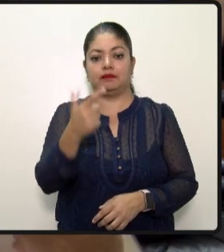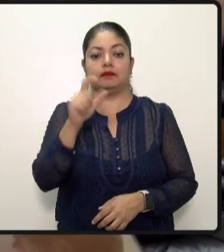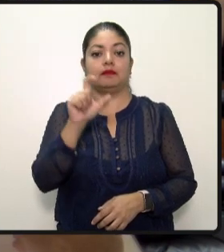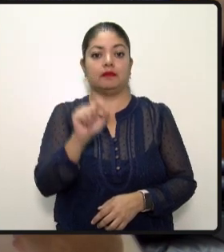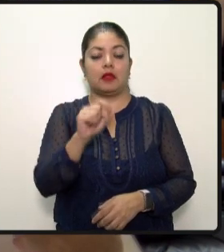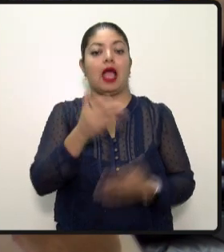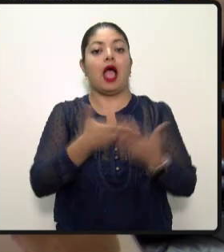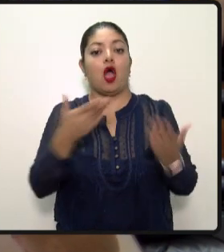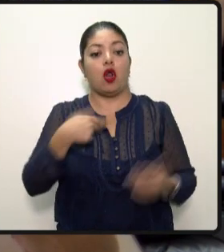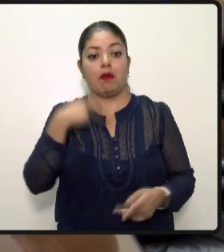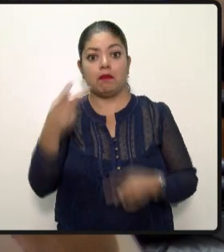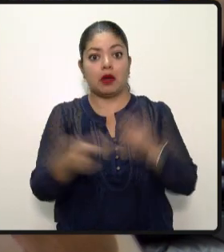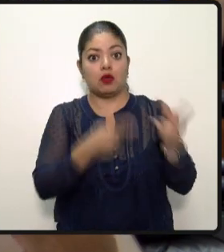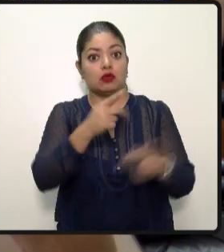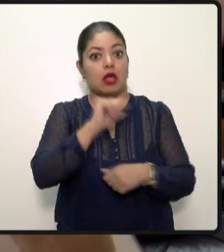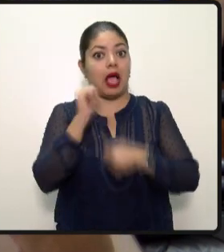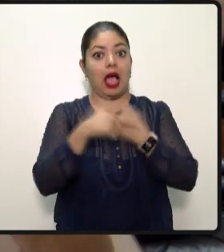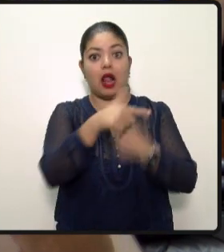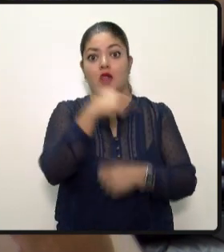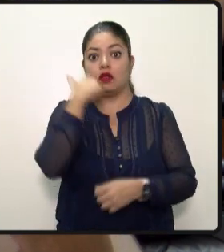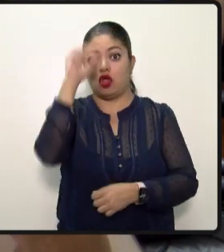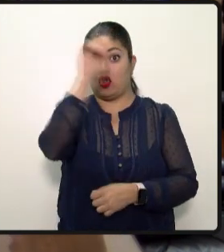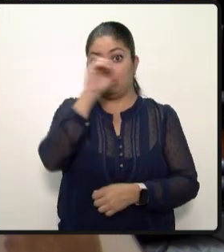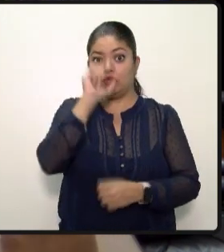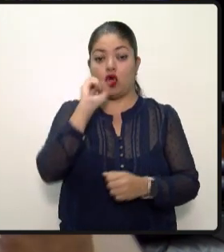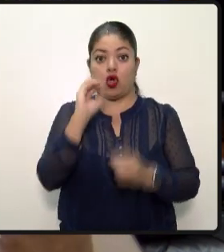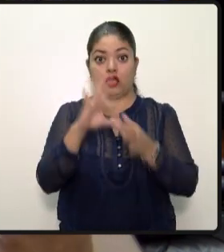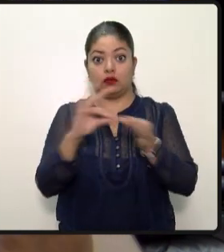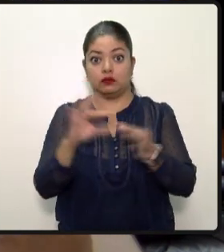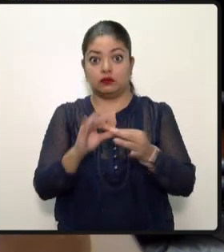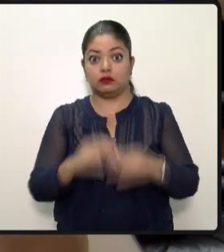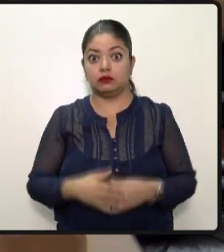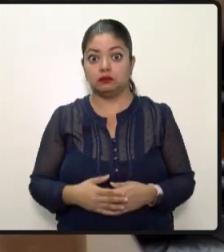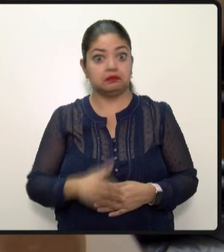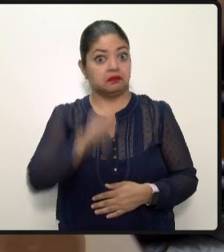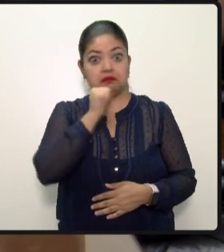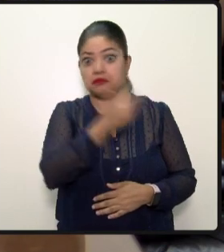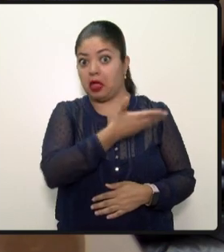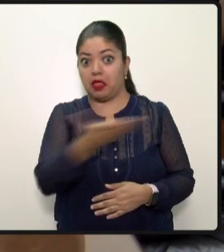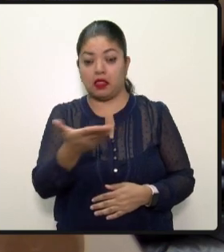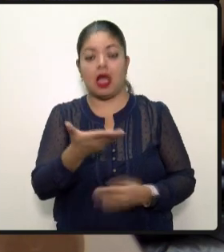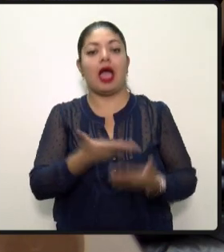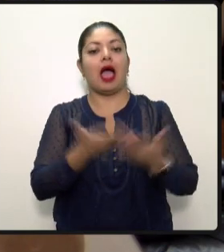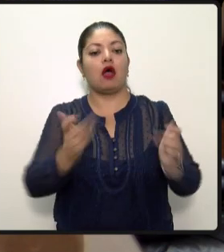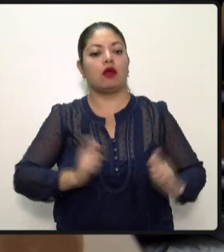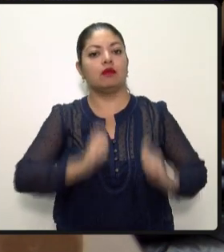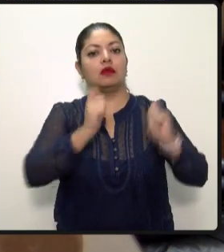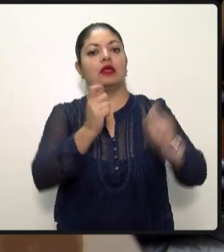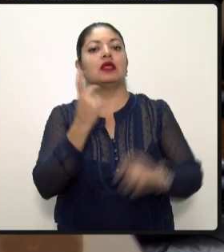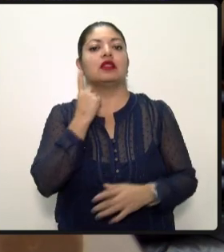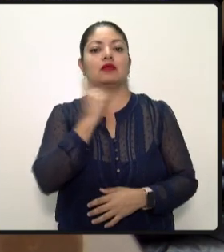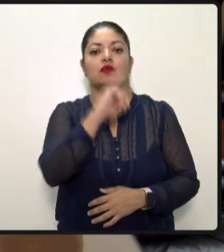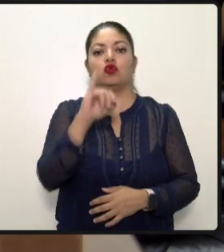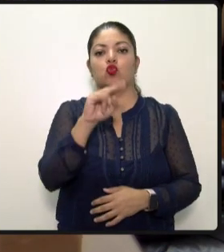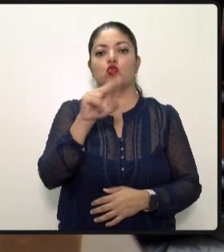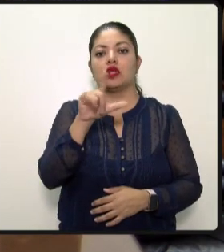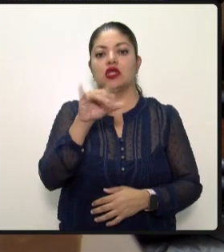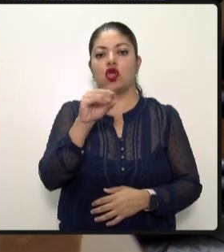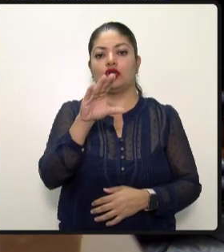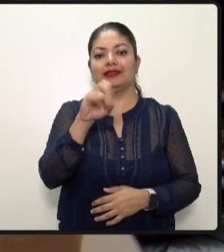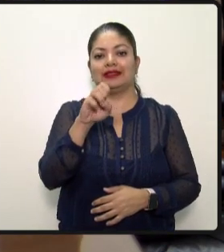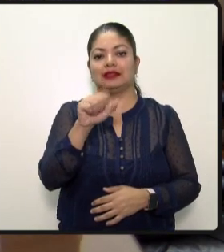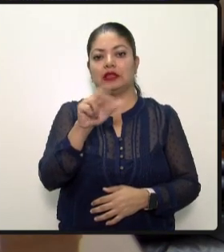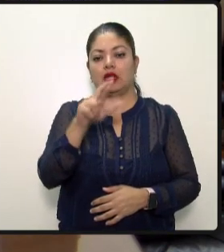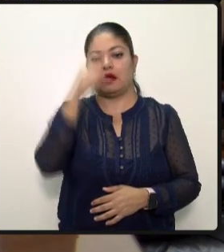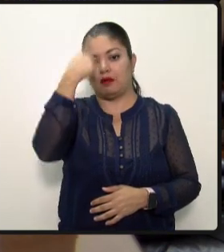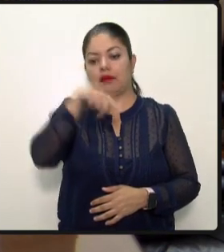efecto, les pregunto si alguien tiene alguna observación al mismo. Bueno, no habiendo intervenciones, cedo el uso de la voz al diputado Julio César Covarrubias para que